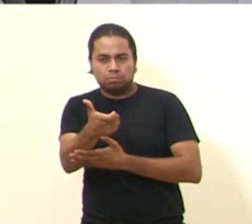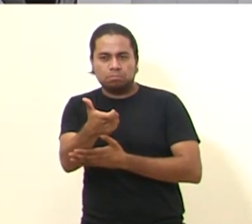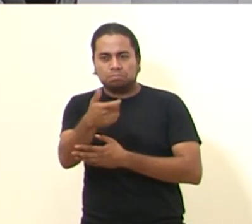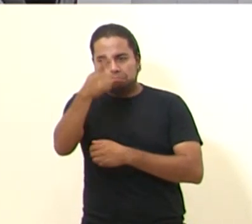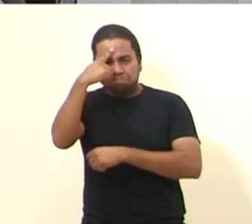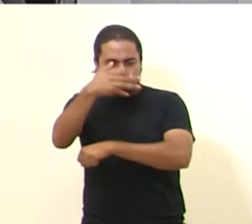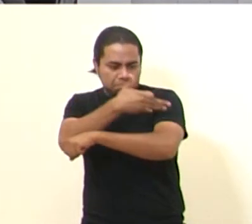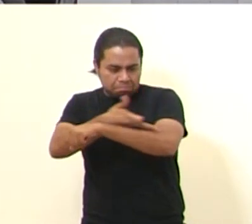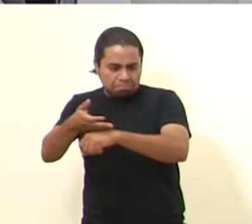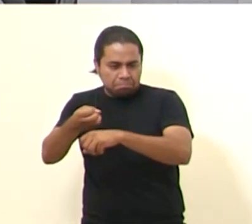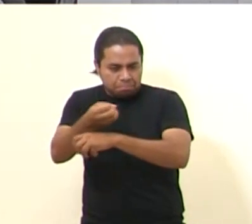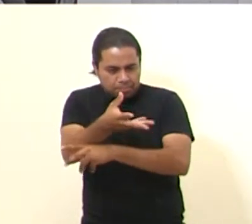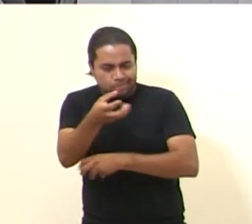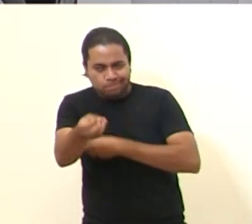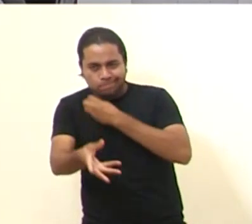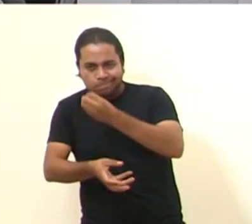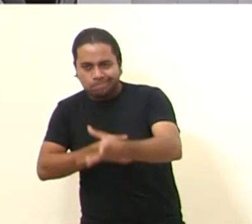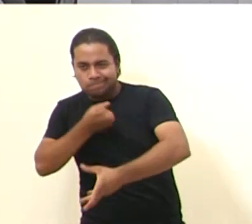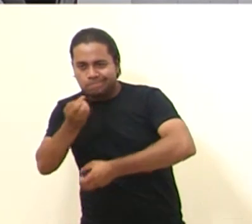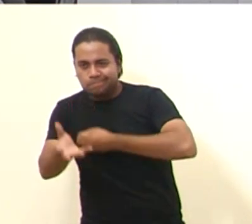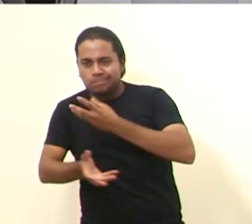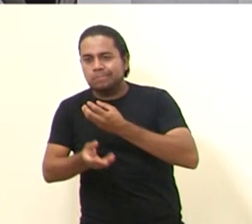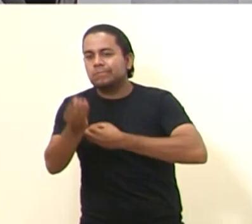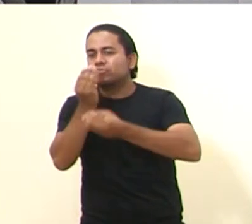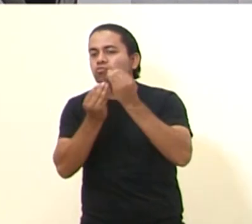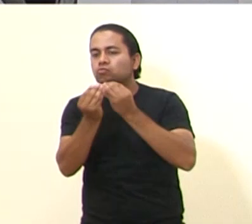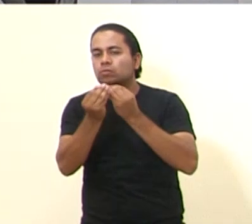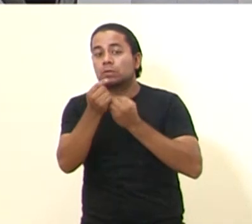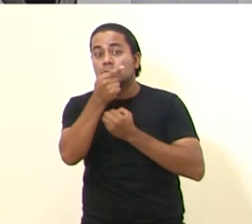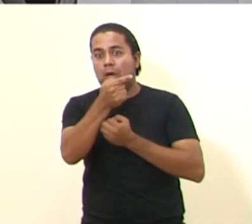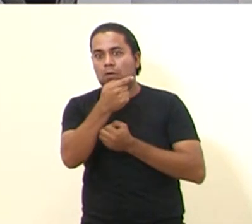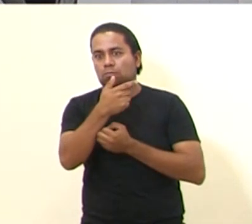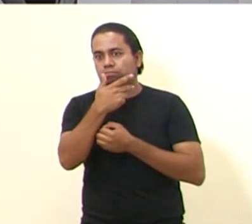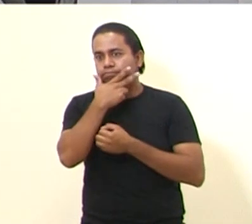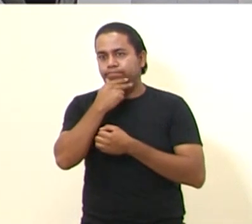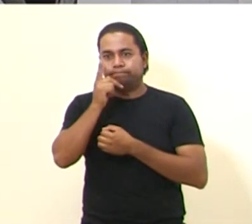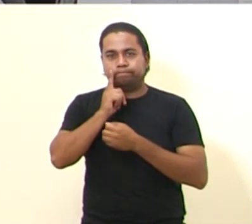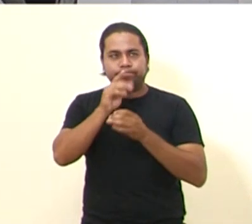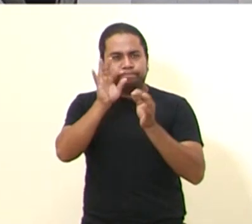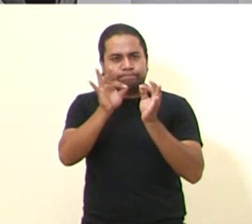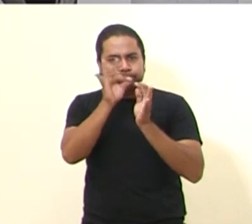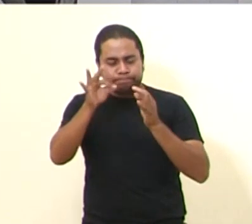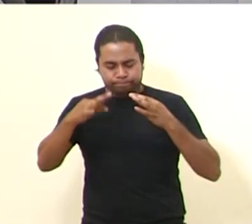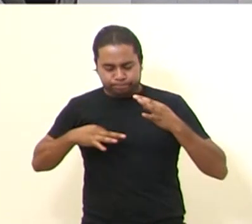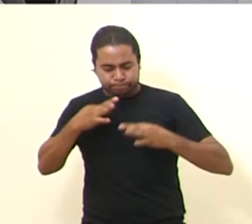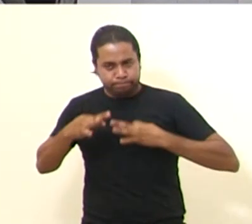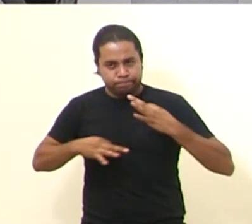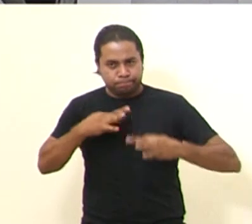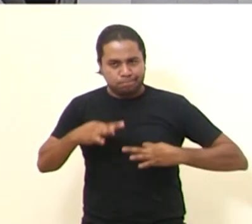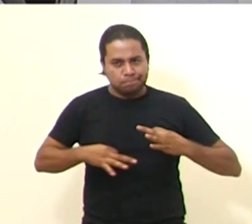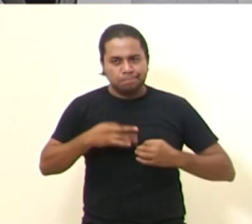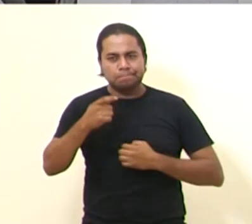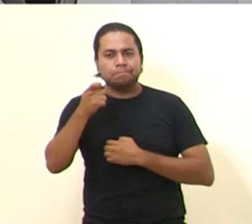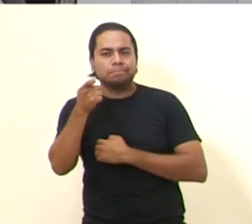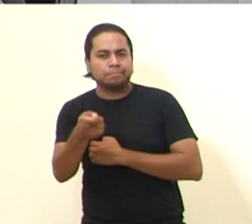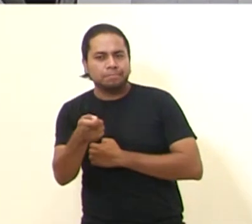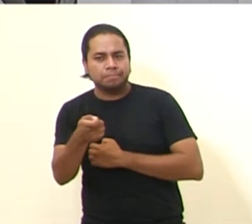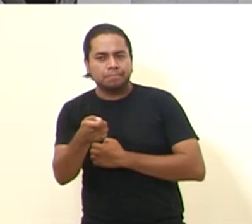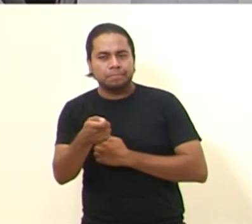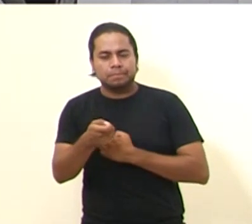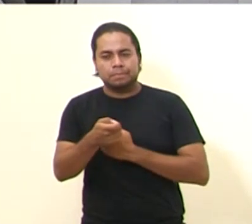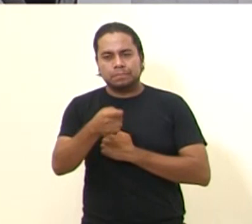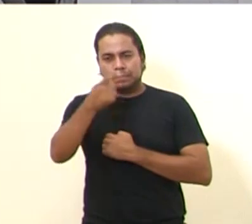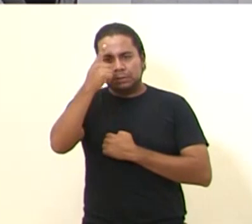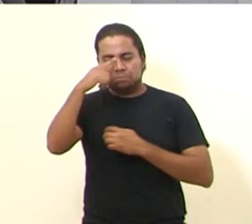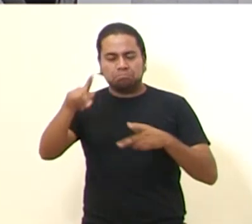pobladores. Los huipiles elaborados por ellos mismos son destinados principalmente